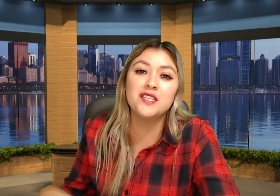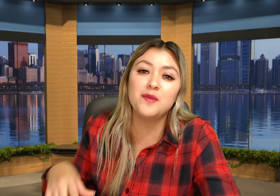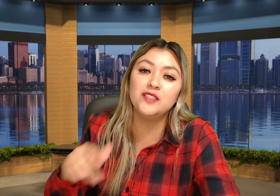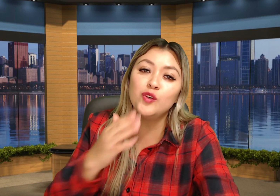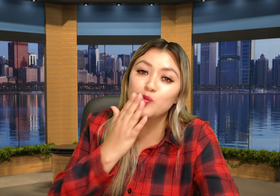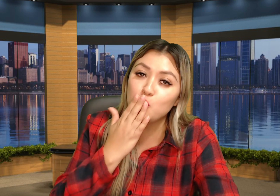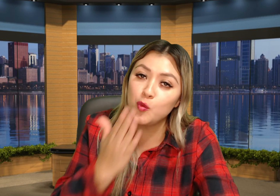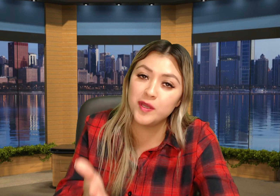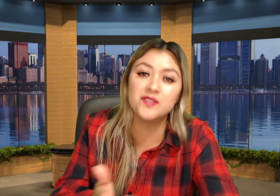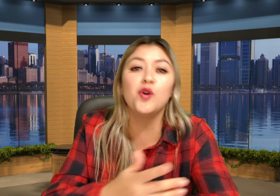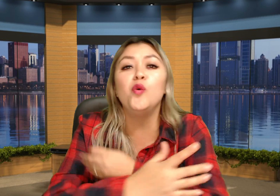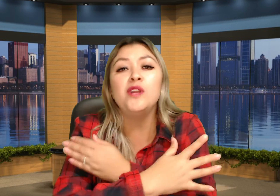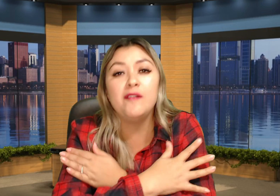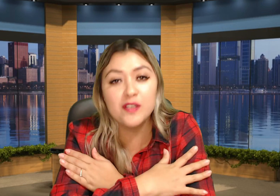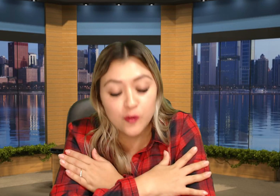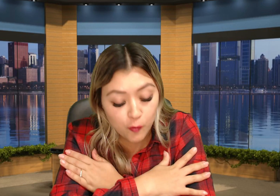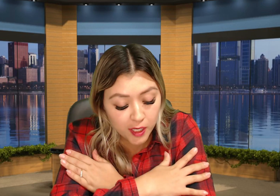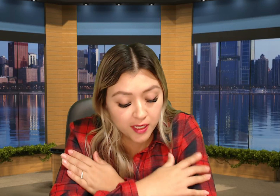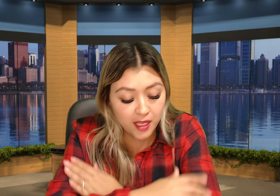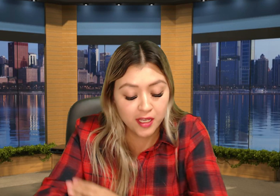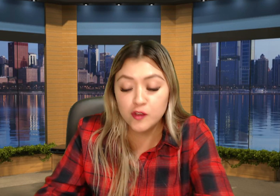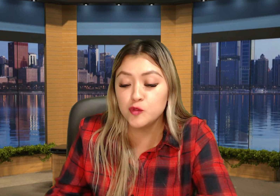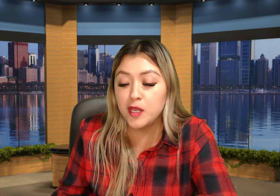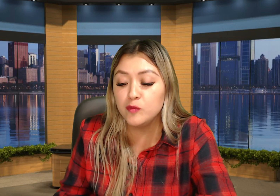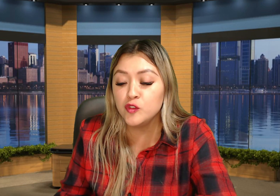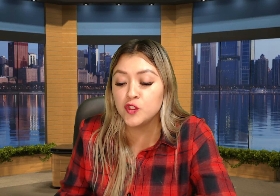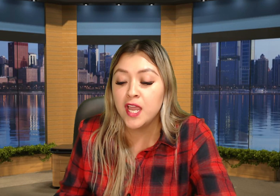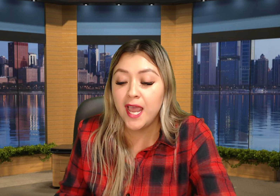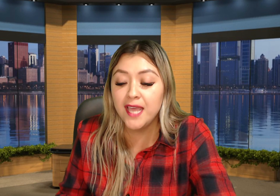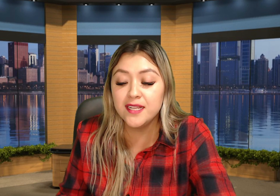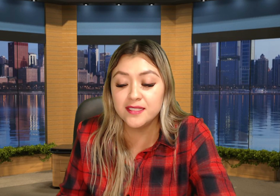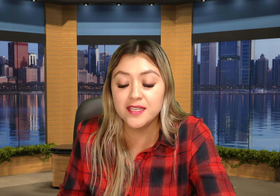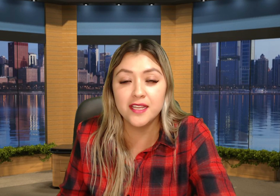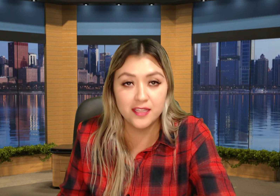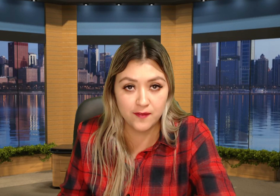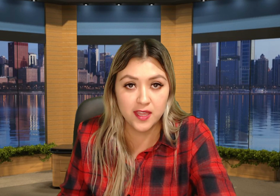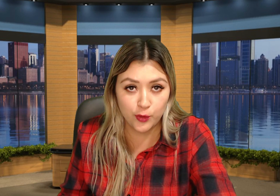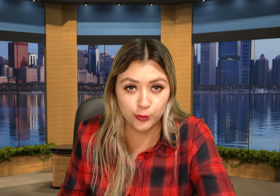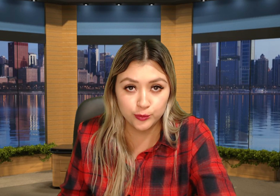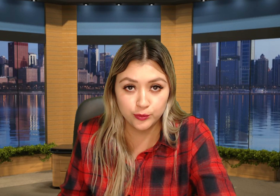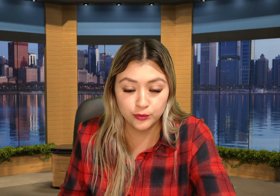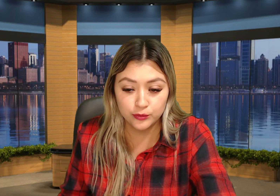Villalpando, les mando un beso, un abrazo fuerte y nos vemos en el siguiente video.